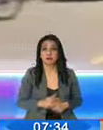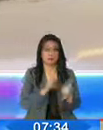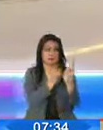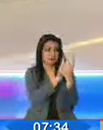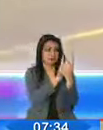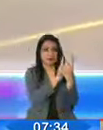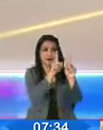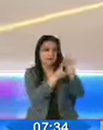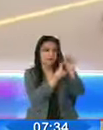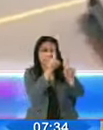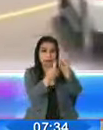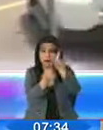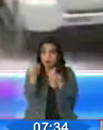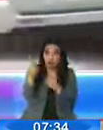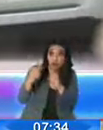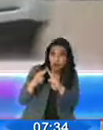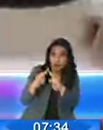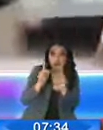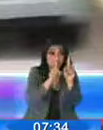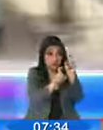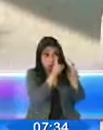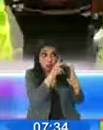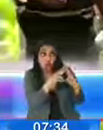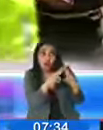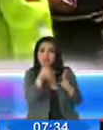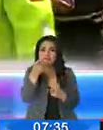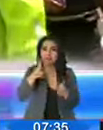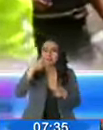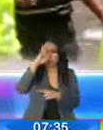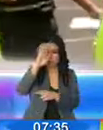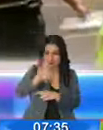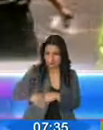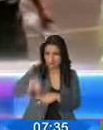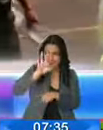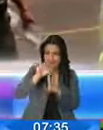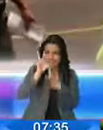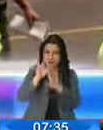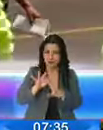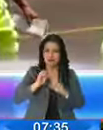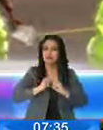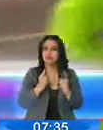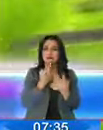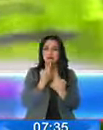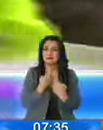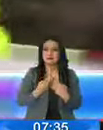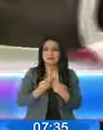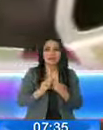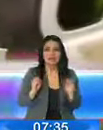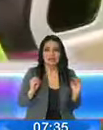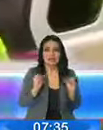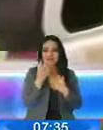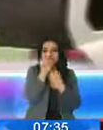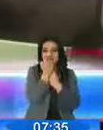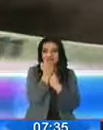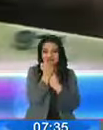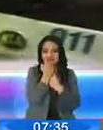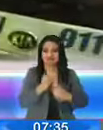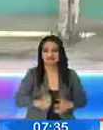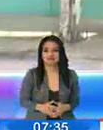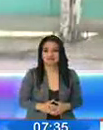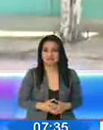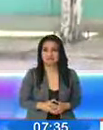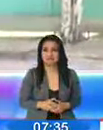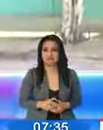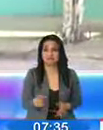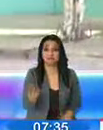personas que lo conocían y también con policías de la unidad de criminalística, pero no dieron ninguna versión sobre ese caso. El cadáver